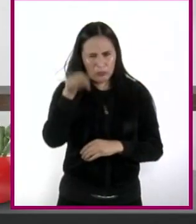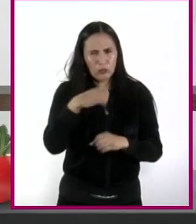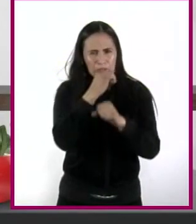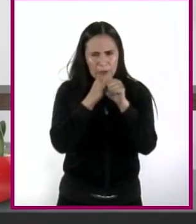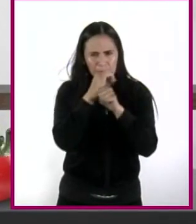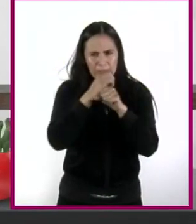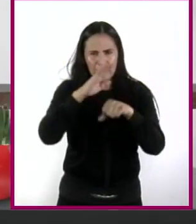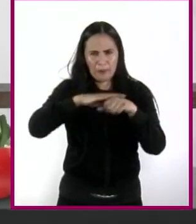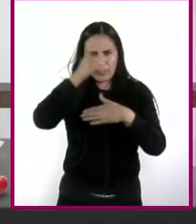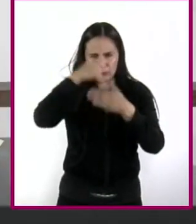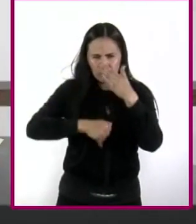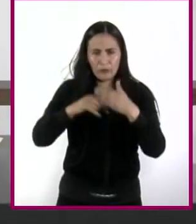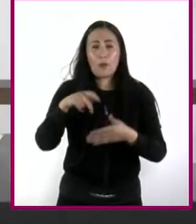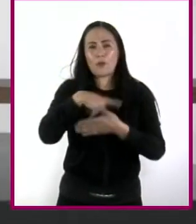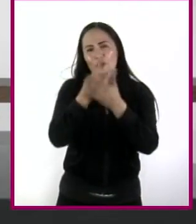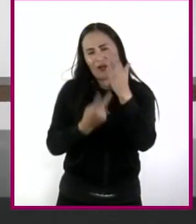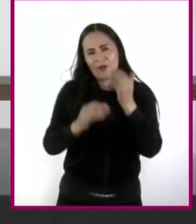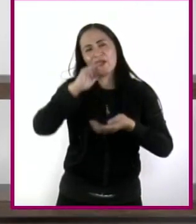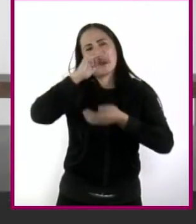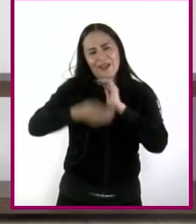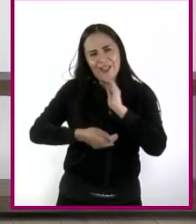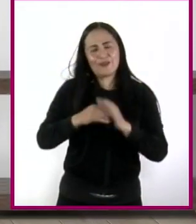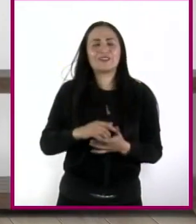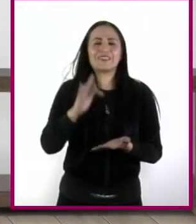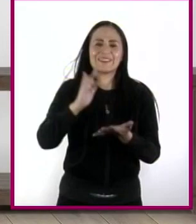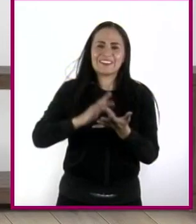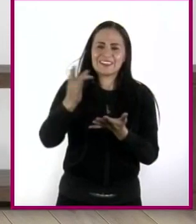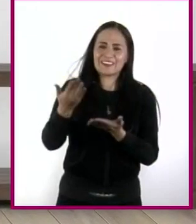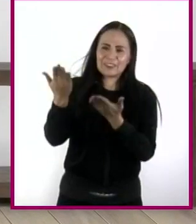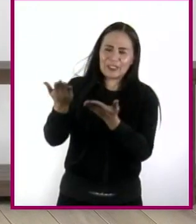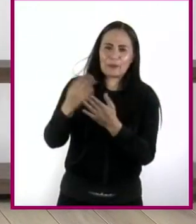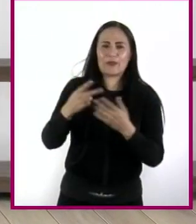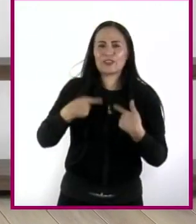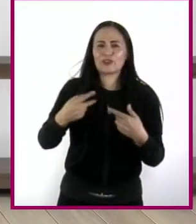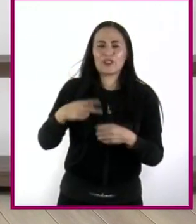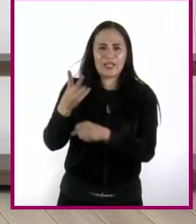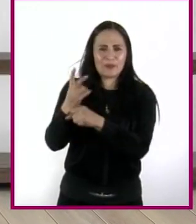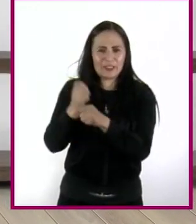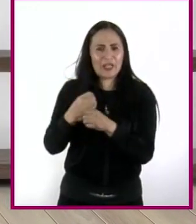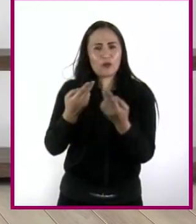al final de nuestro programa, agradeciendo la presencia de nuestro invitado, y a ustedes los